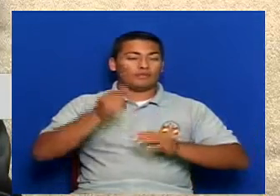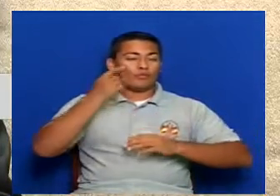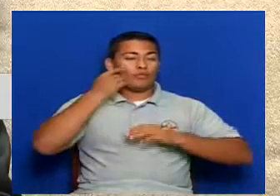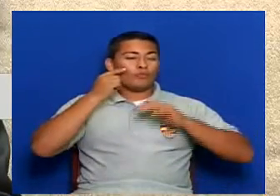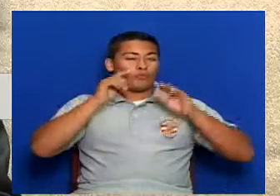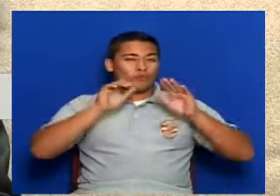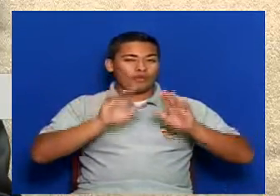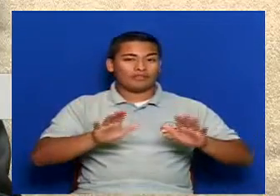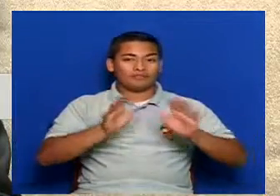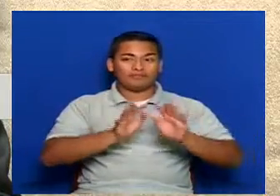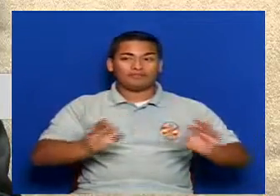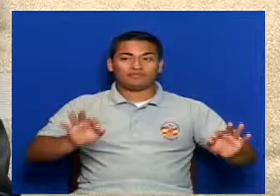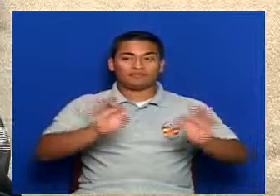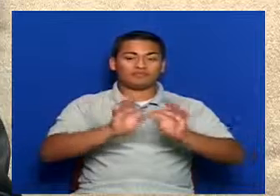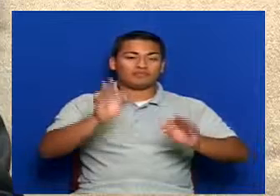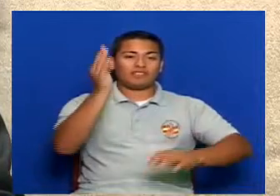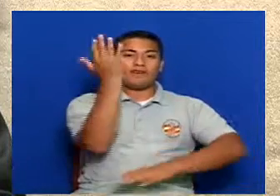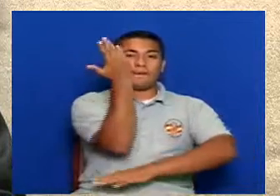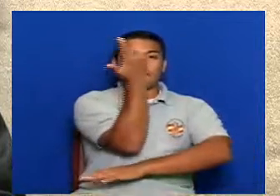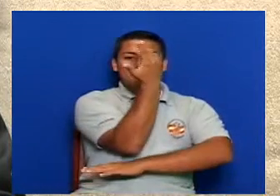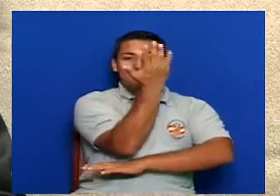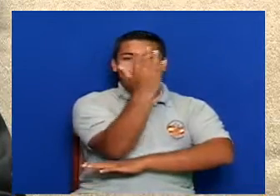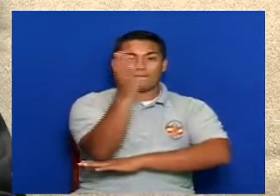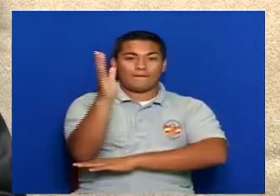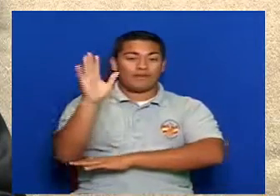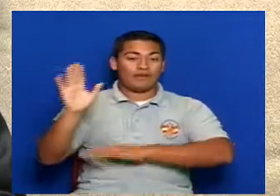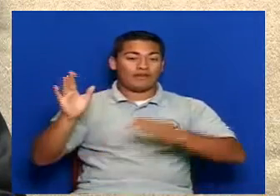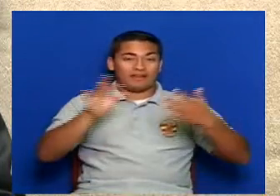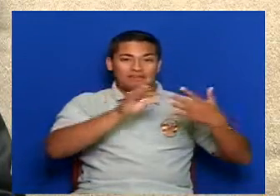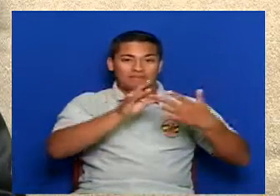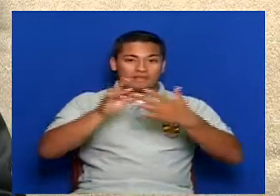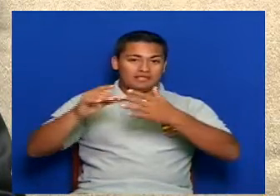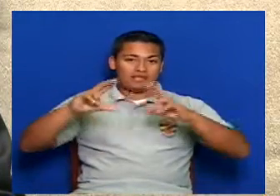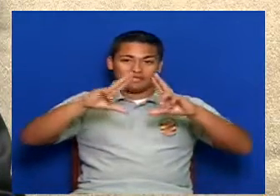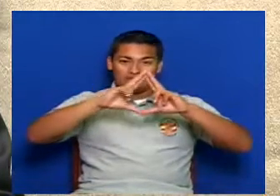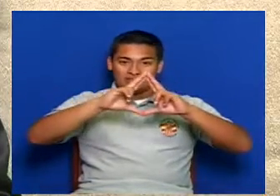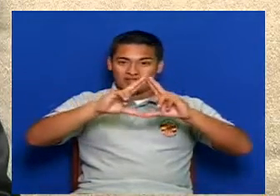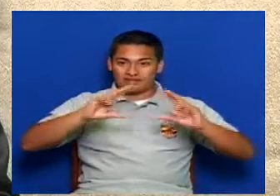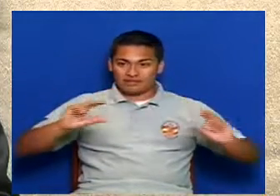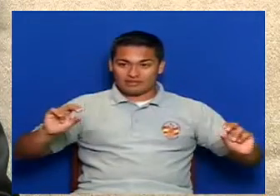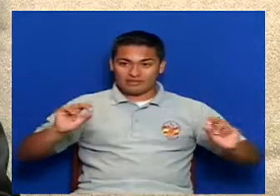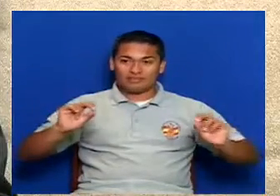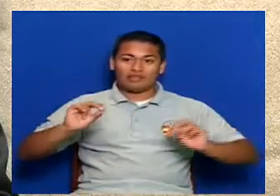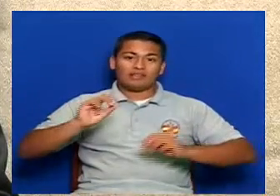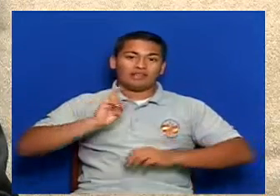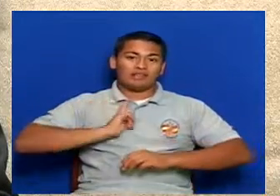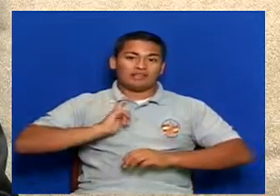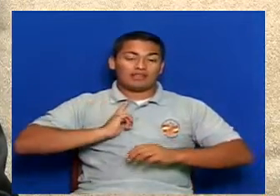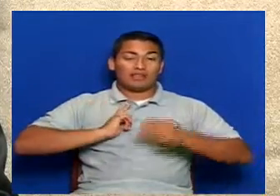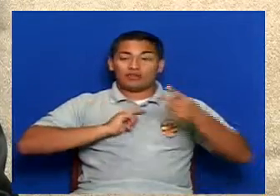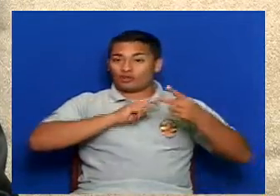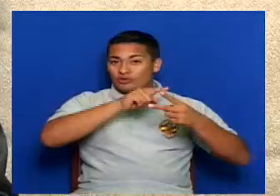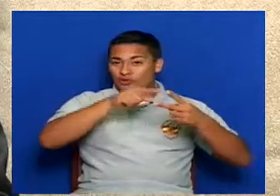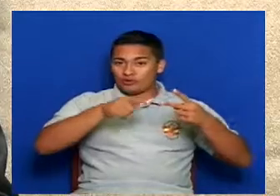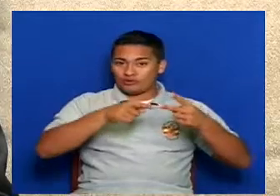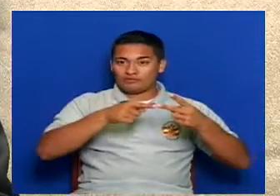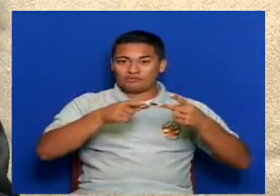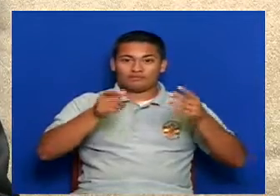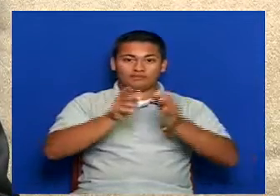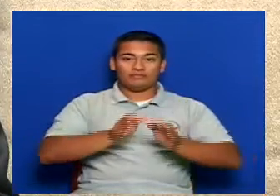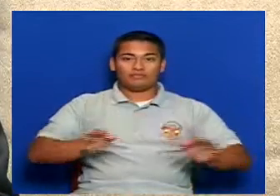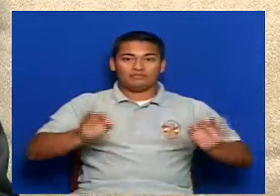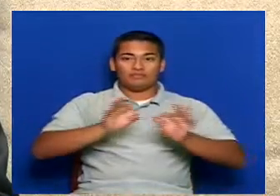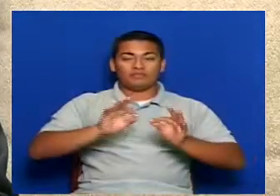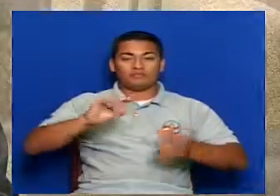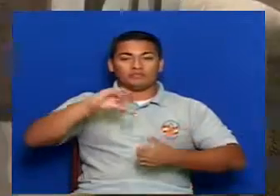reservas o los dos grandes pulmones de oxígeno que tiene en nicaragua y que son las dos más grandes reservas que